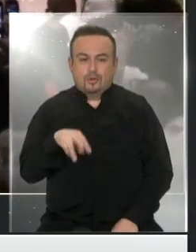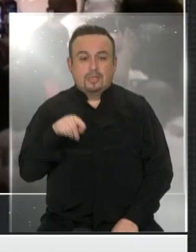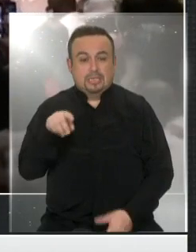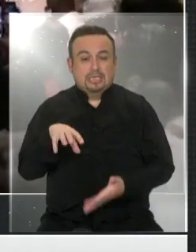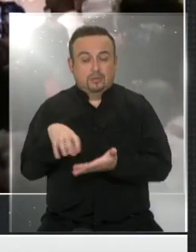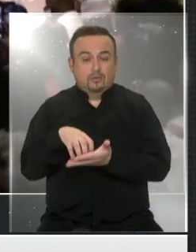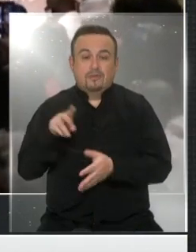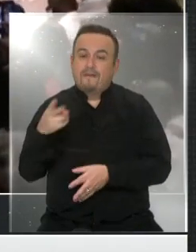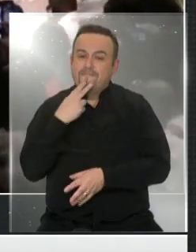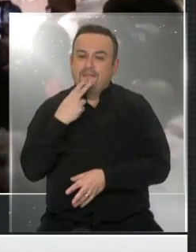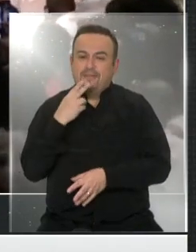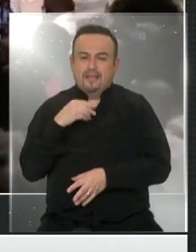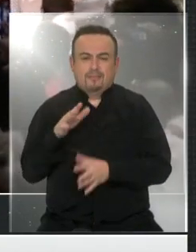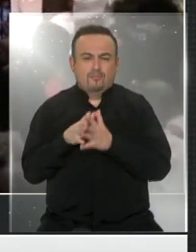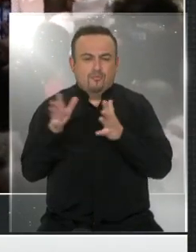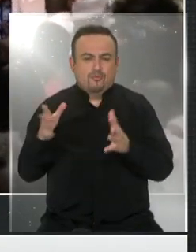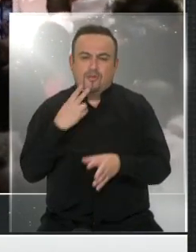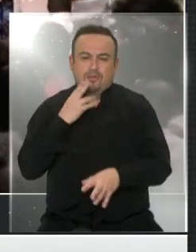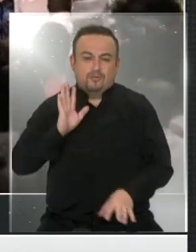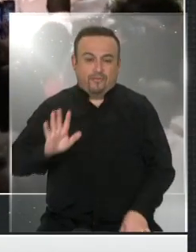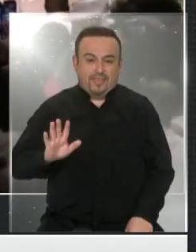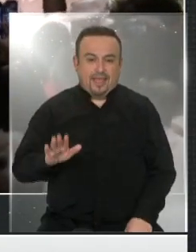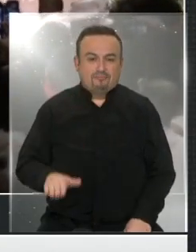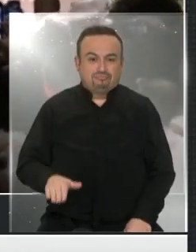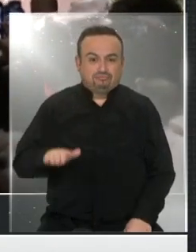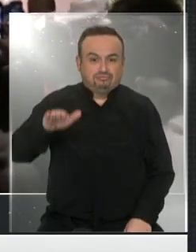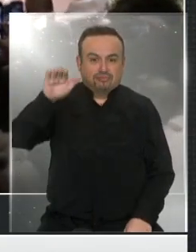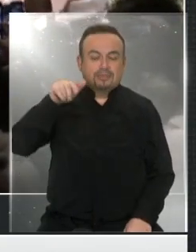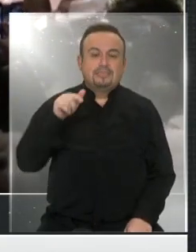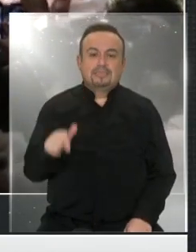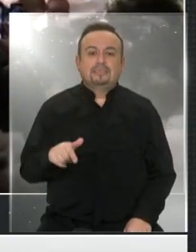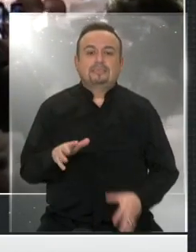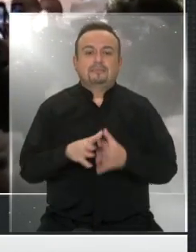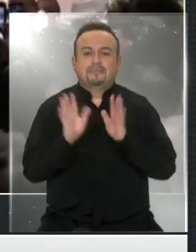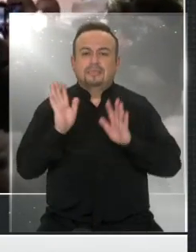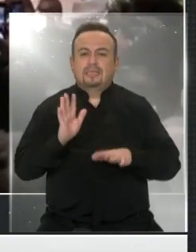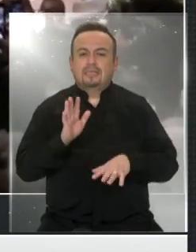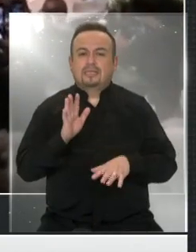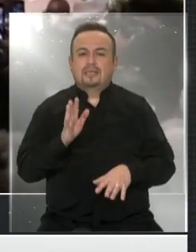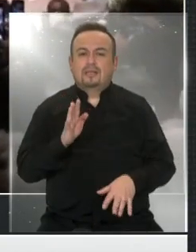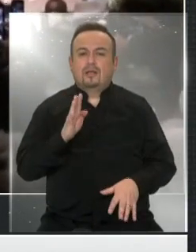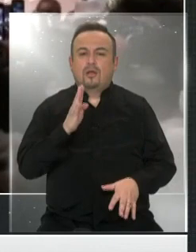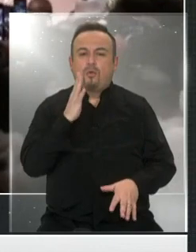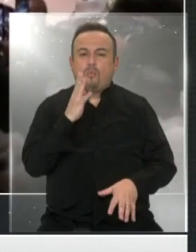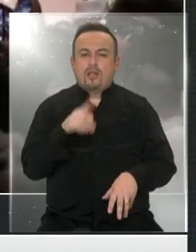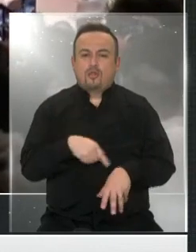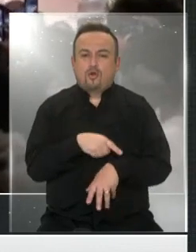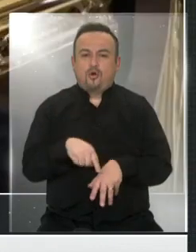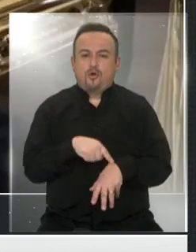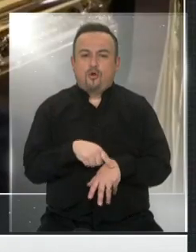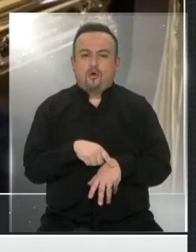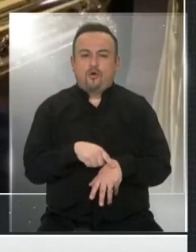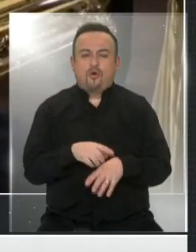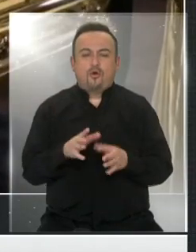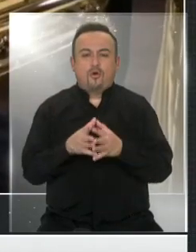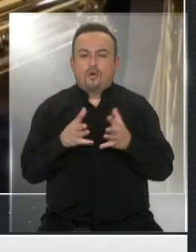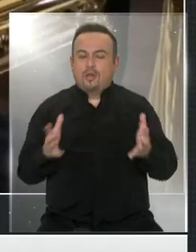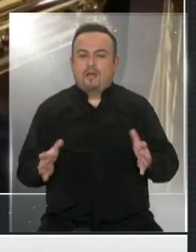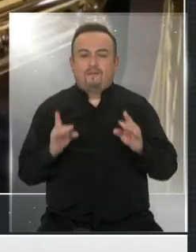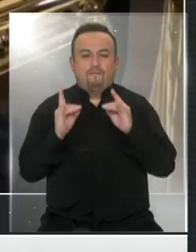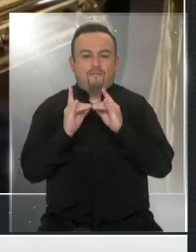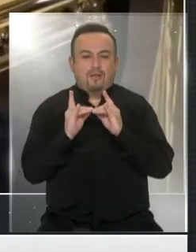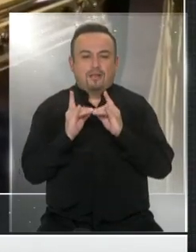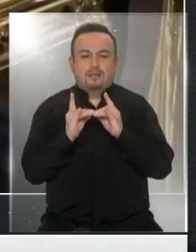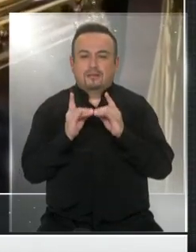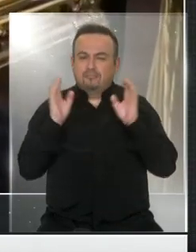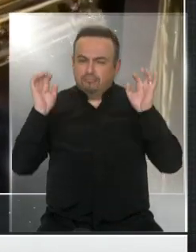donde él vivió gran parte de su vida. Fueron más de 4 horas de un funeral